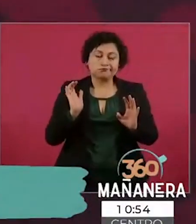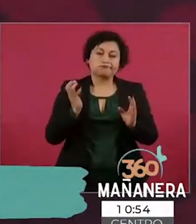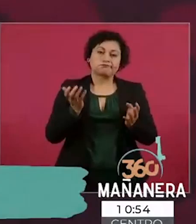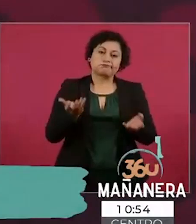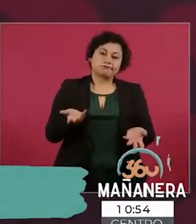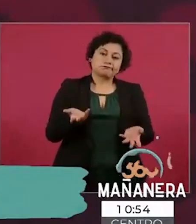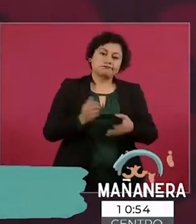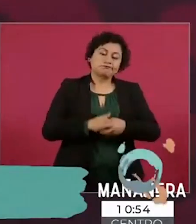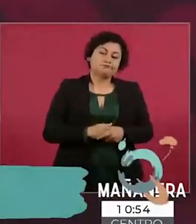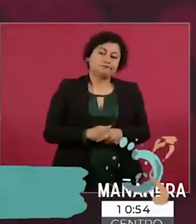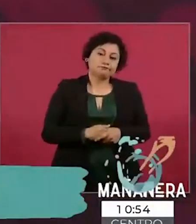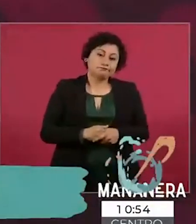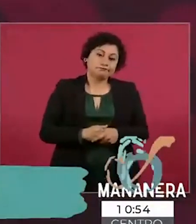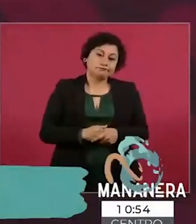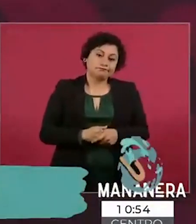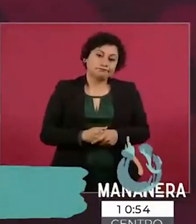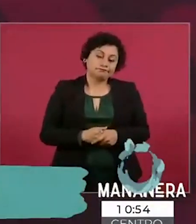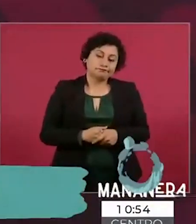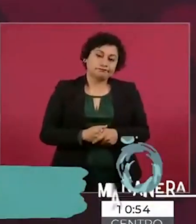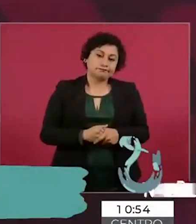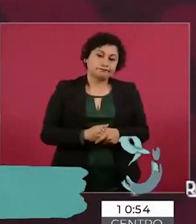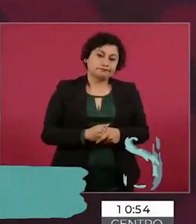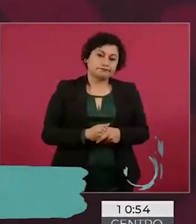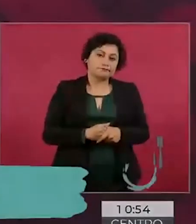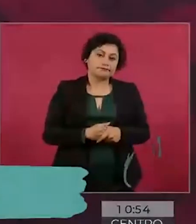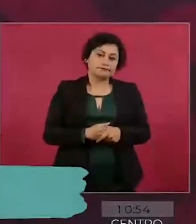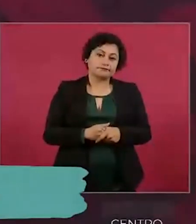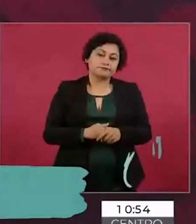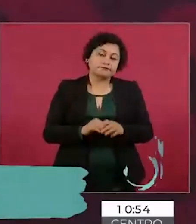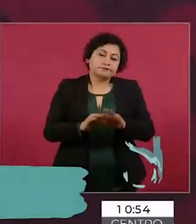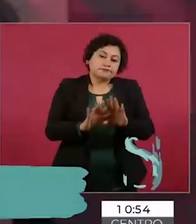pero también